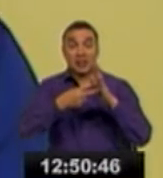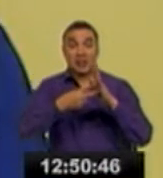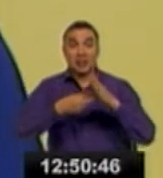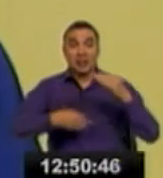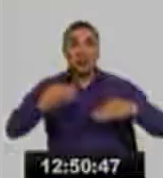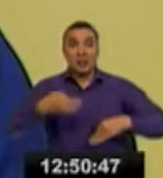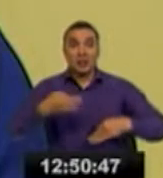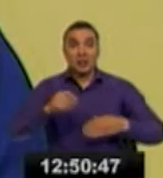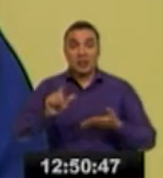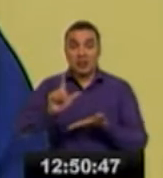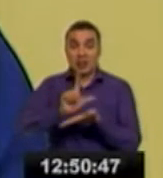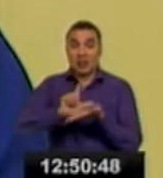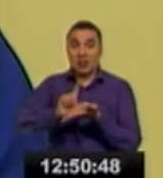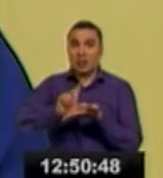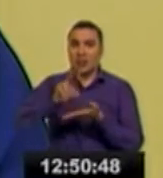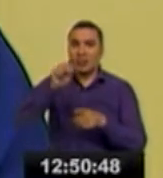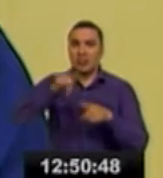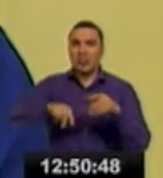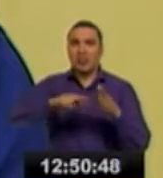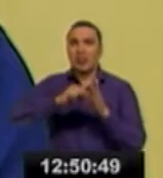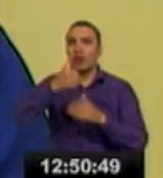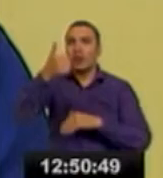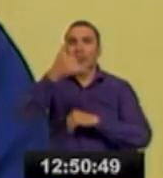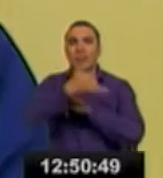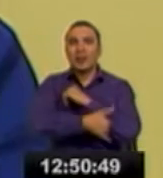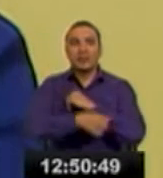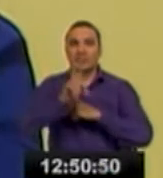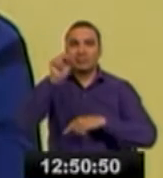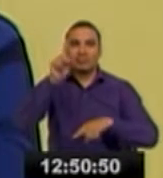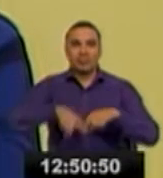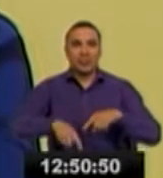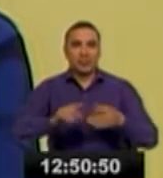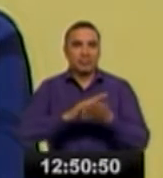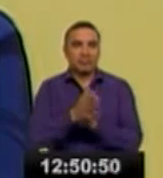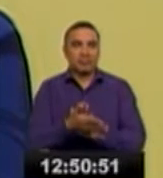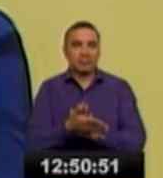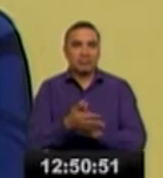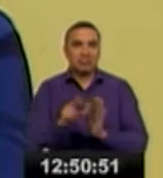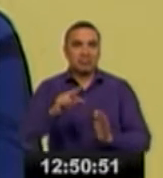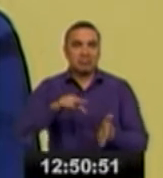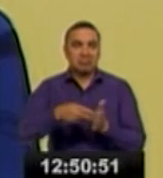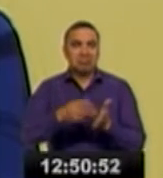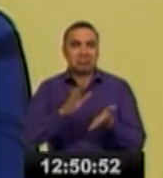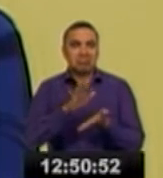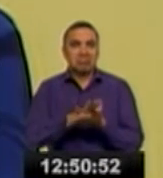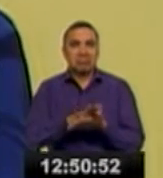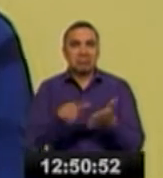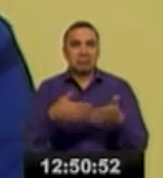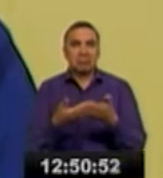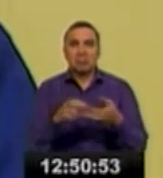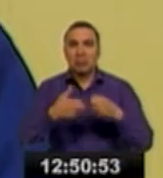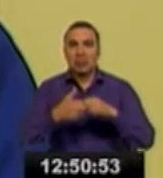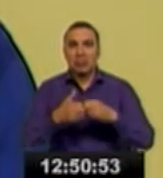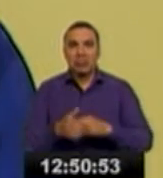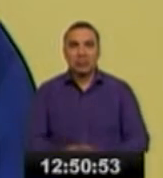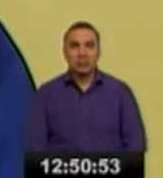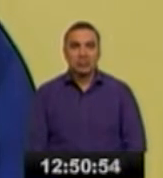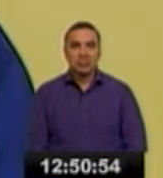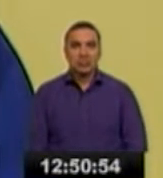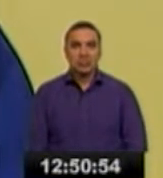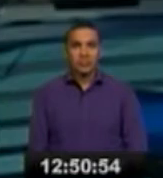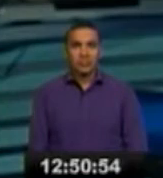lago agrio, no tendría ningún efecto, ni podría tener ninguna suerte de anulación respecto de esa sentencia.